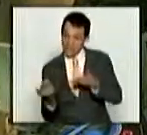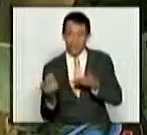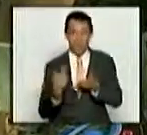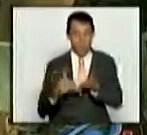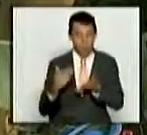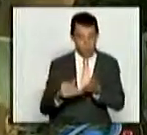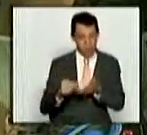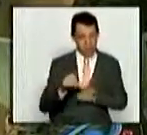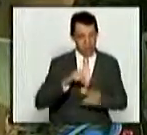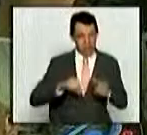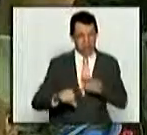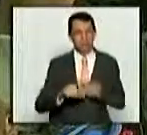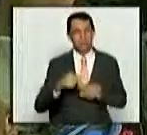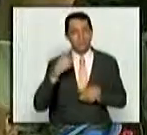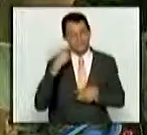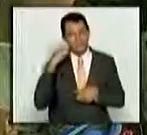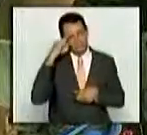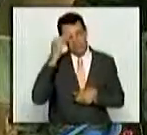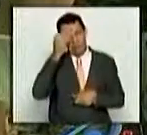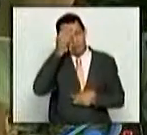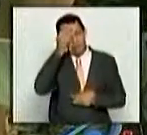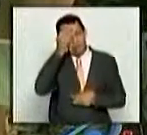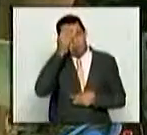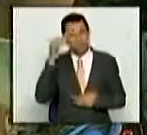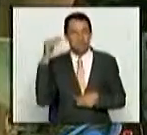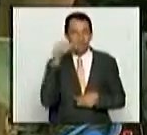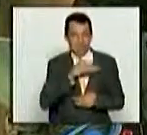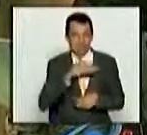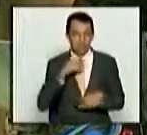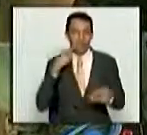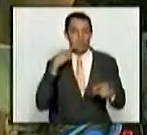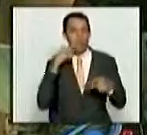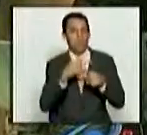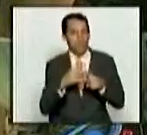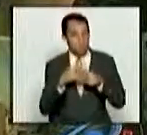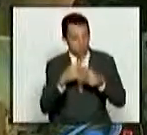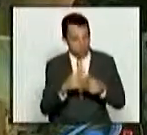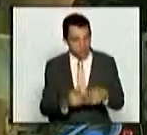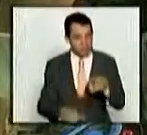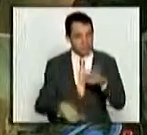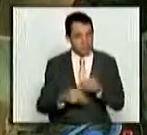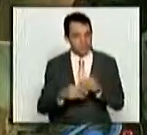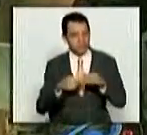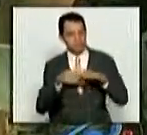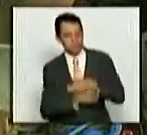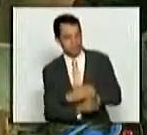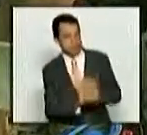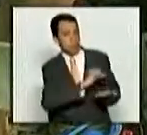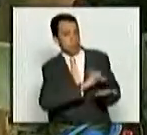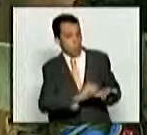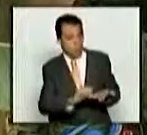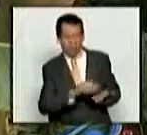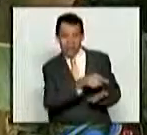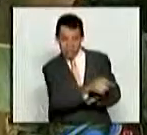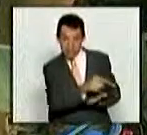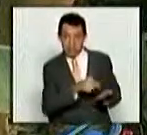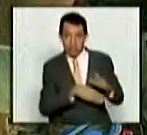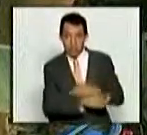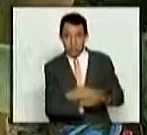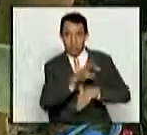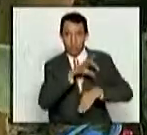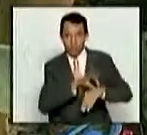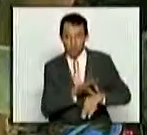productos, ya saben que puede estar pasando allí. Entonces en esos sitios no deben ni siquiera de comprar, para que